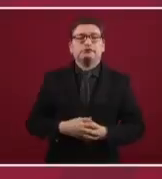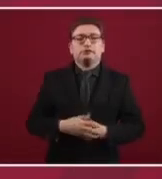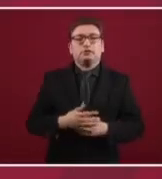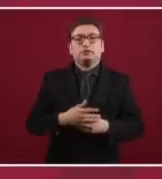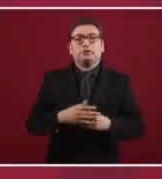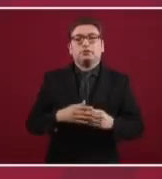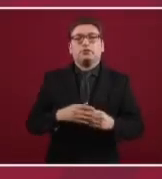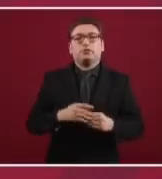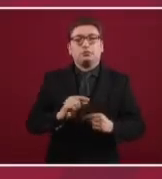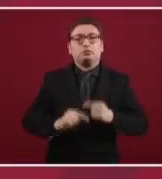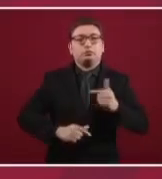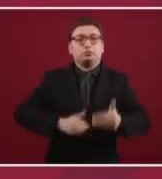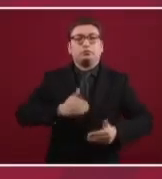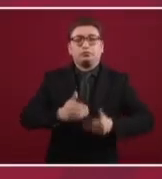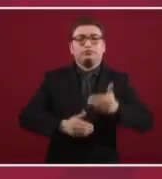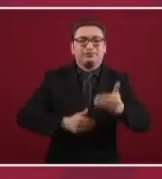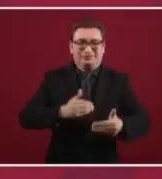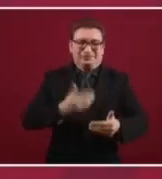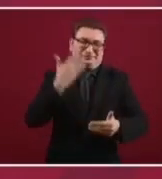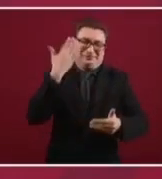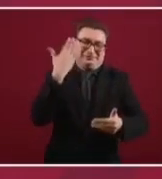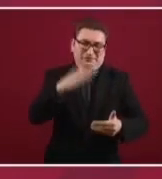que camine el elefante